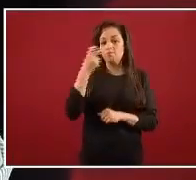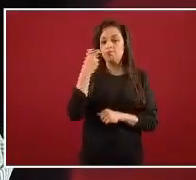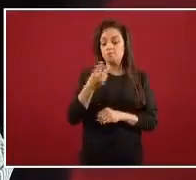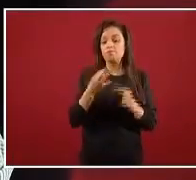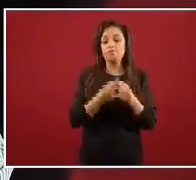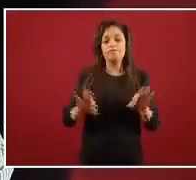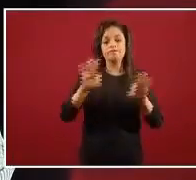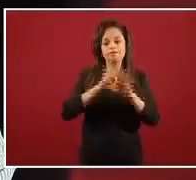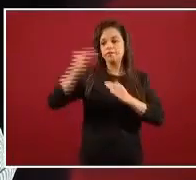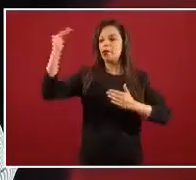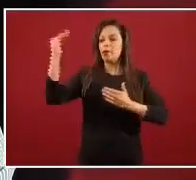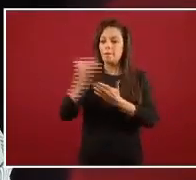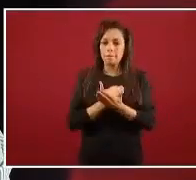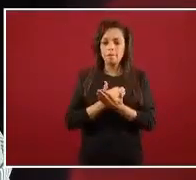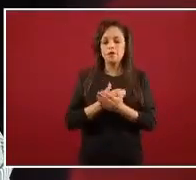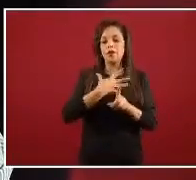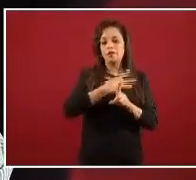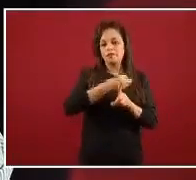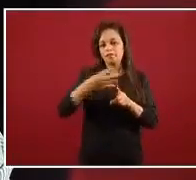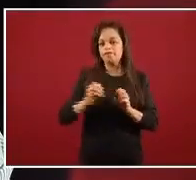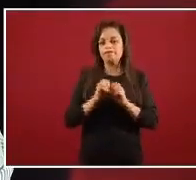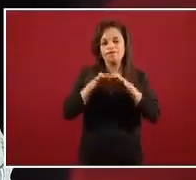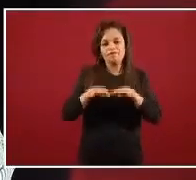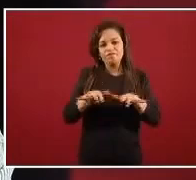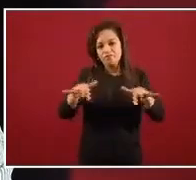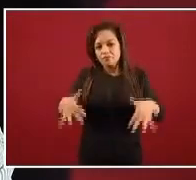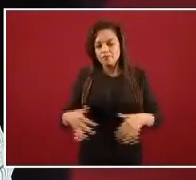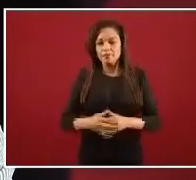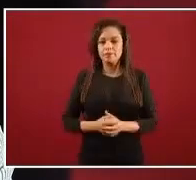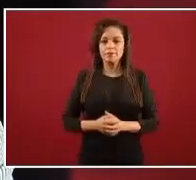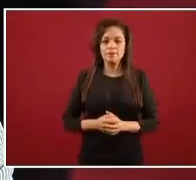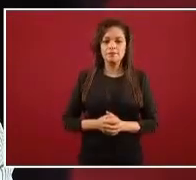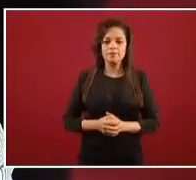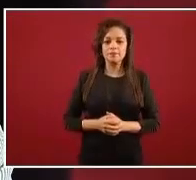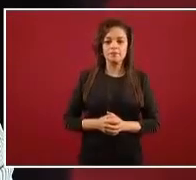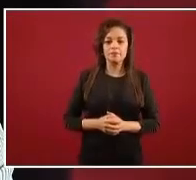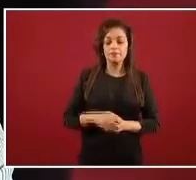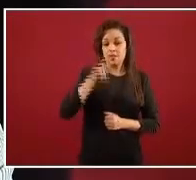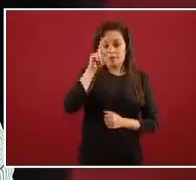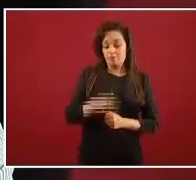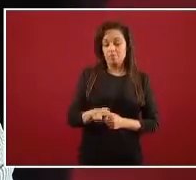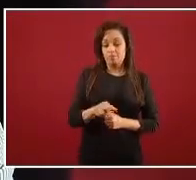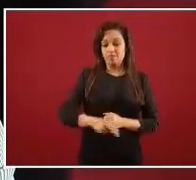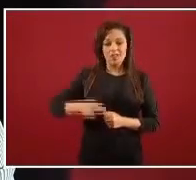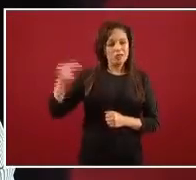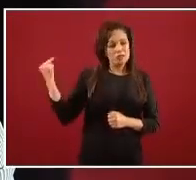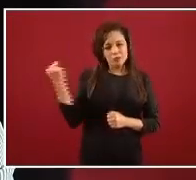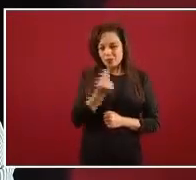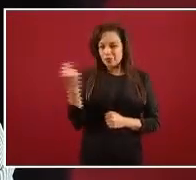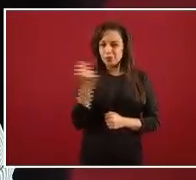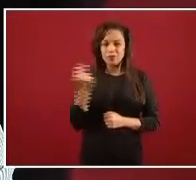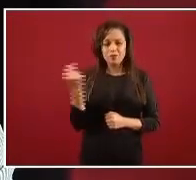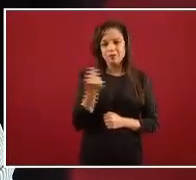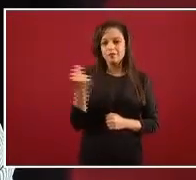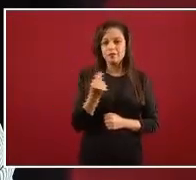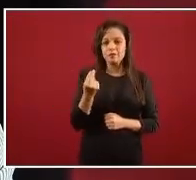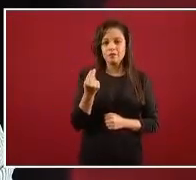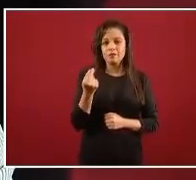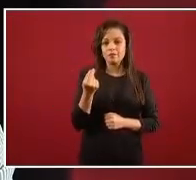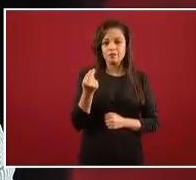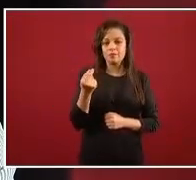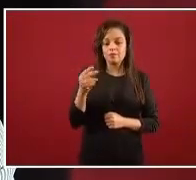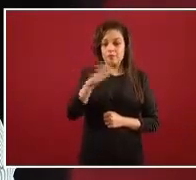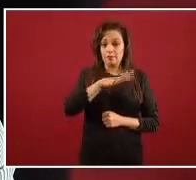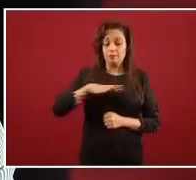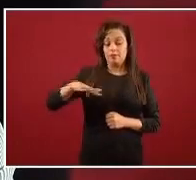los contagios. Por ello también es particularmente necesario que el sector privado